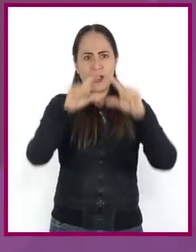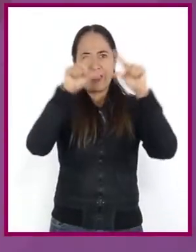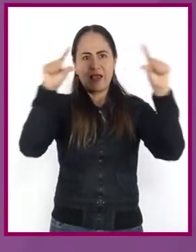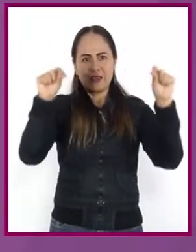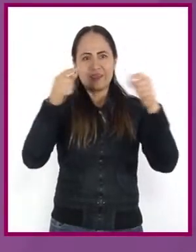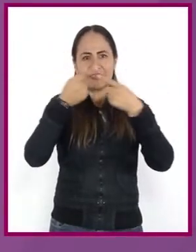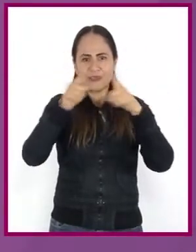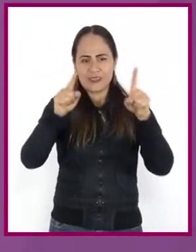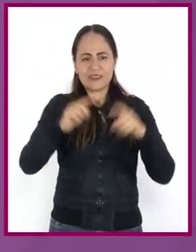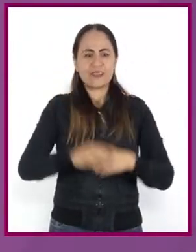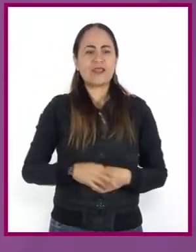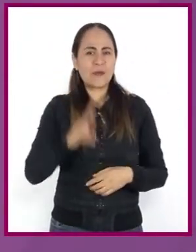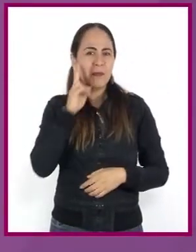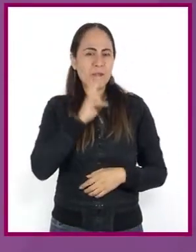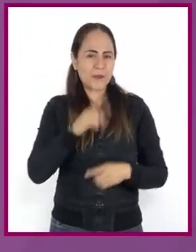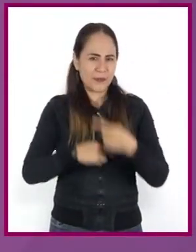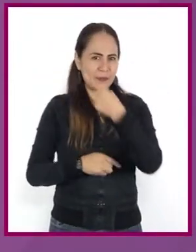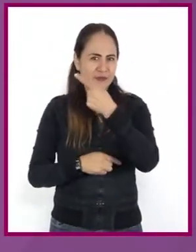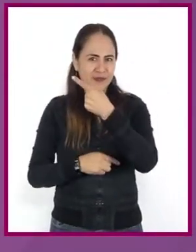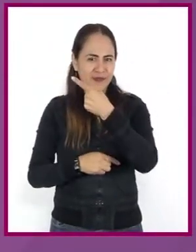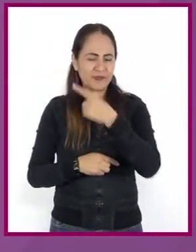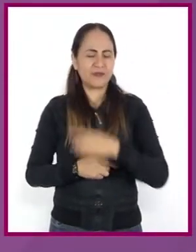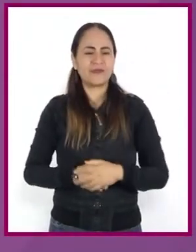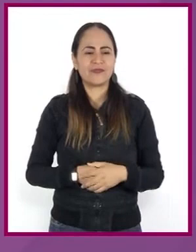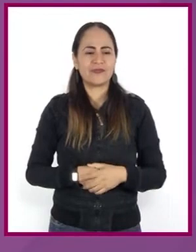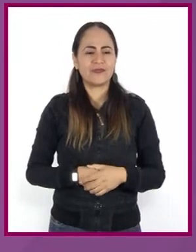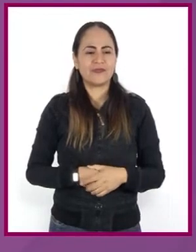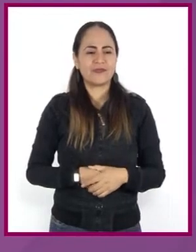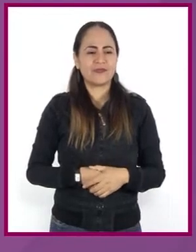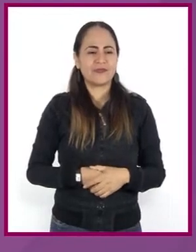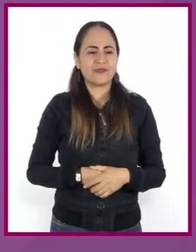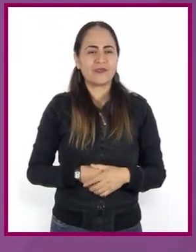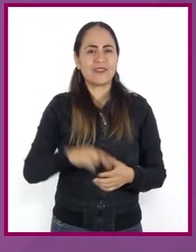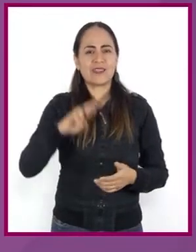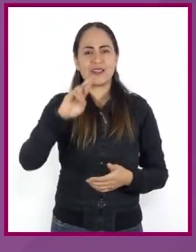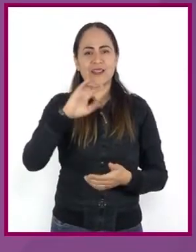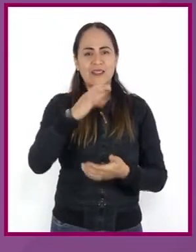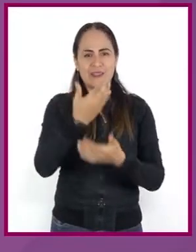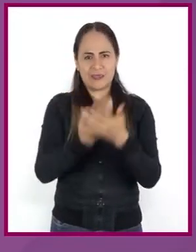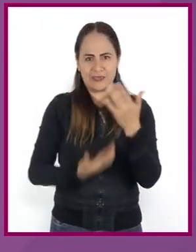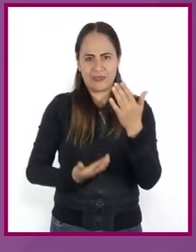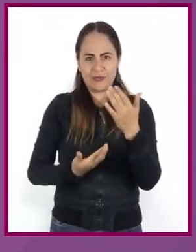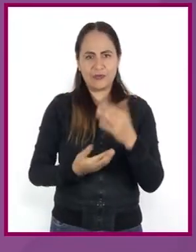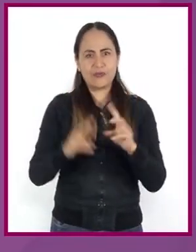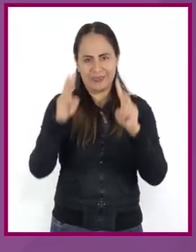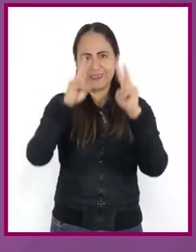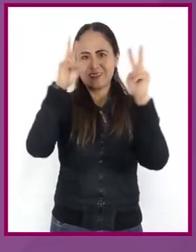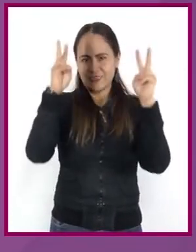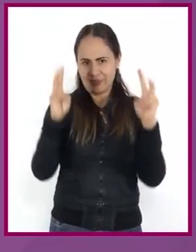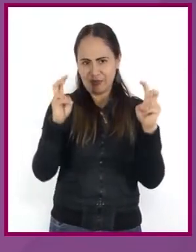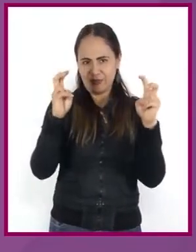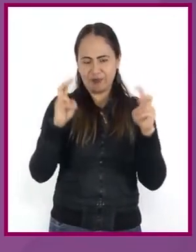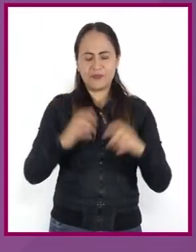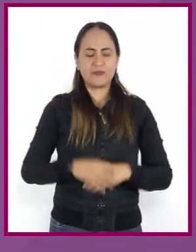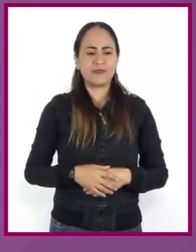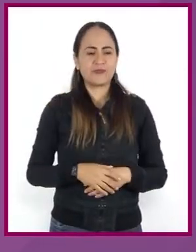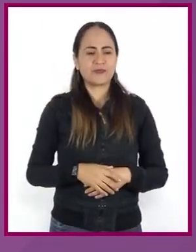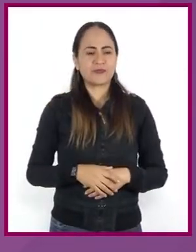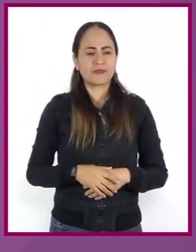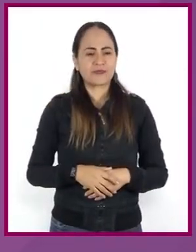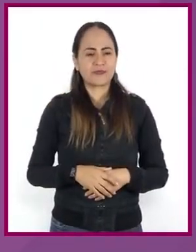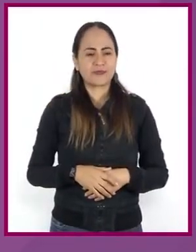ejemplo. En este caso, el nombre del recibo, que sería el título del documento,